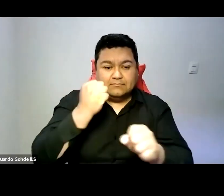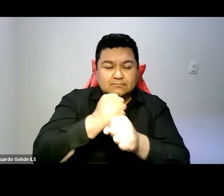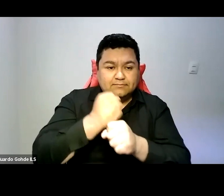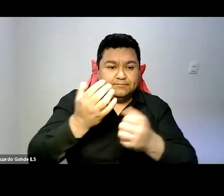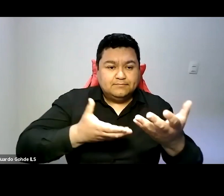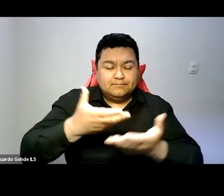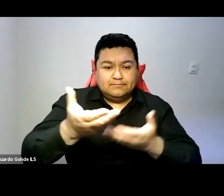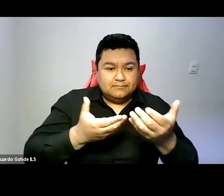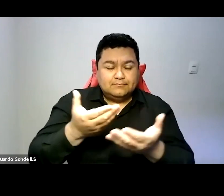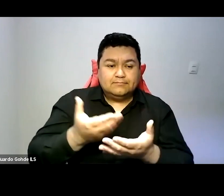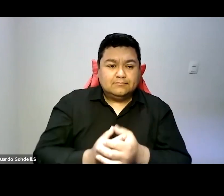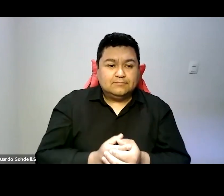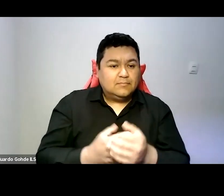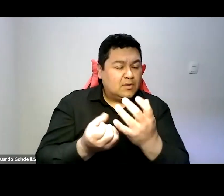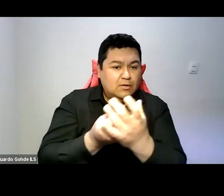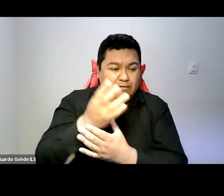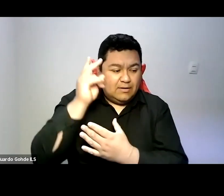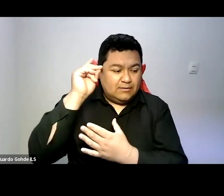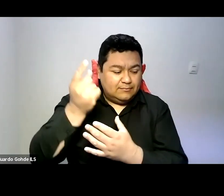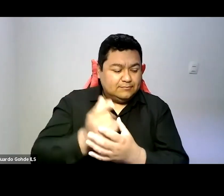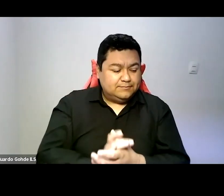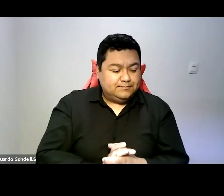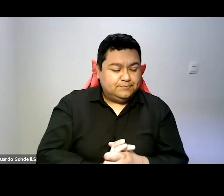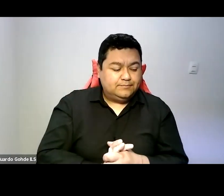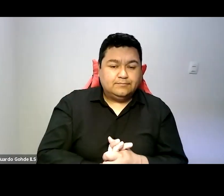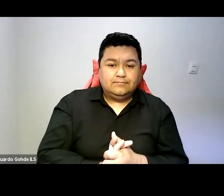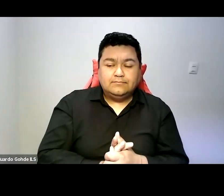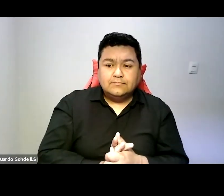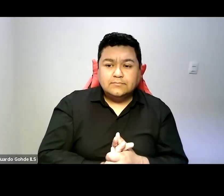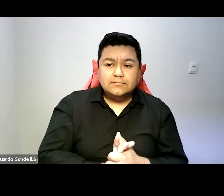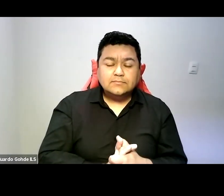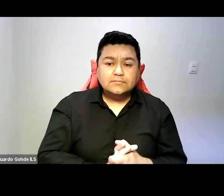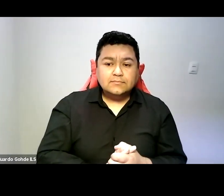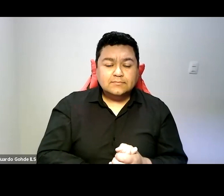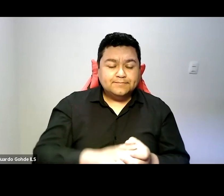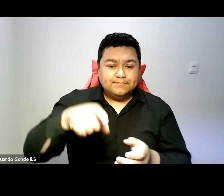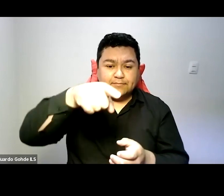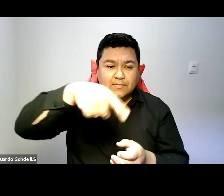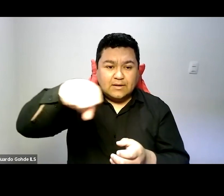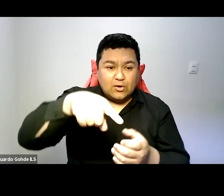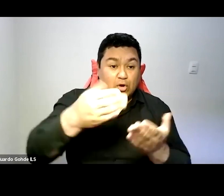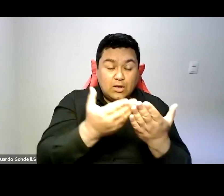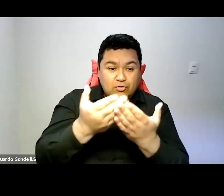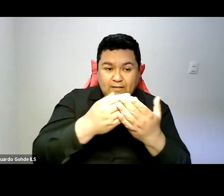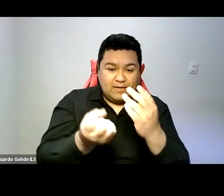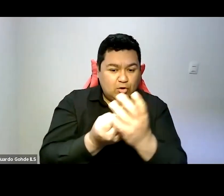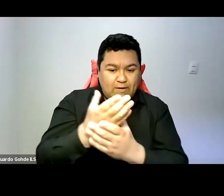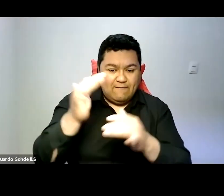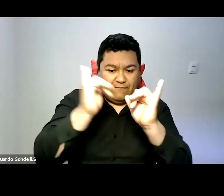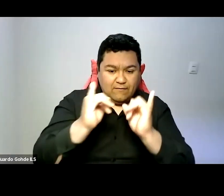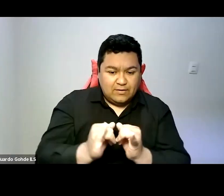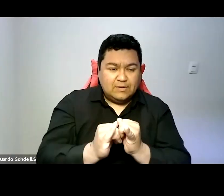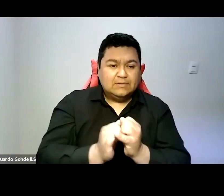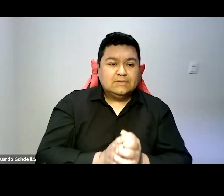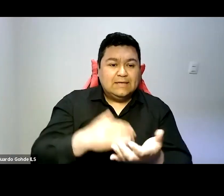colaborativamente, innovando en red y poniendo también a disposición de nuestros estudiantes nuevas formas y nuevas